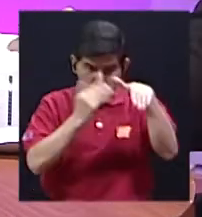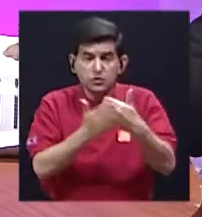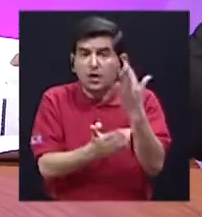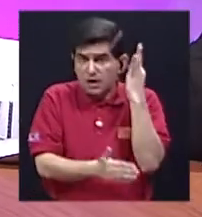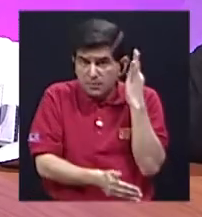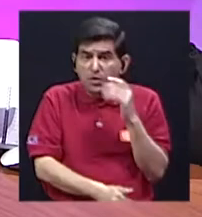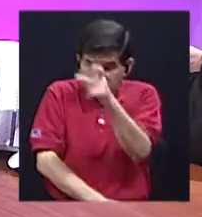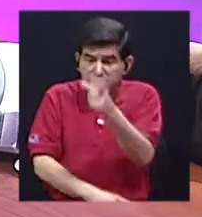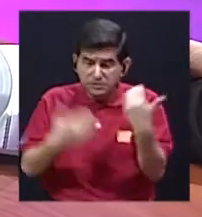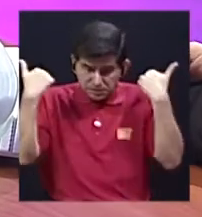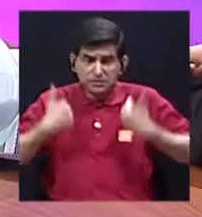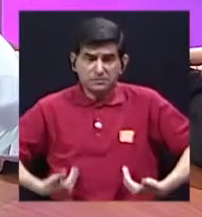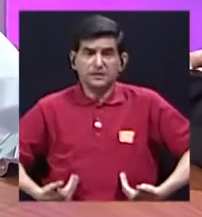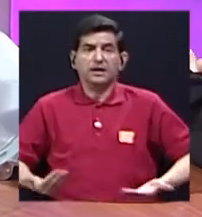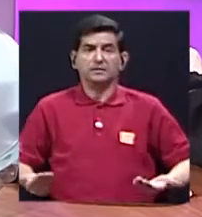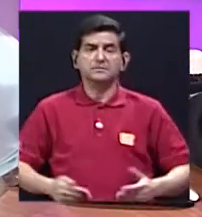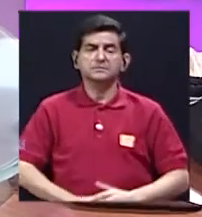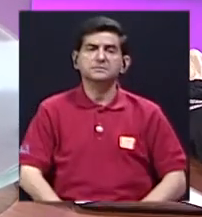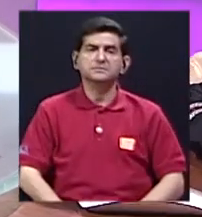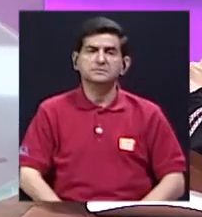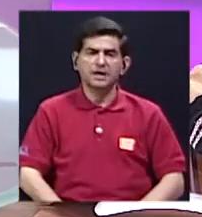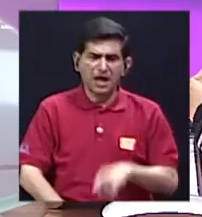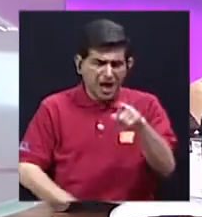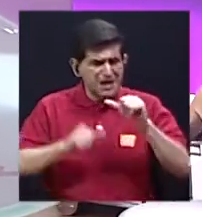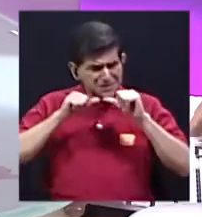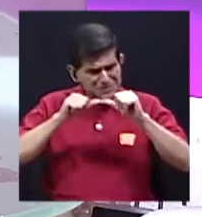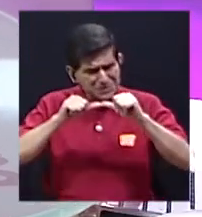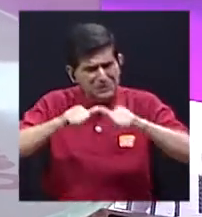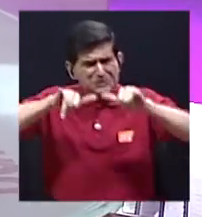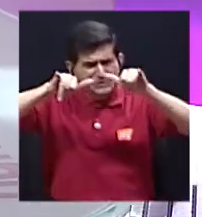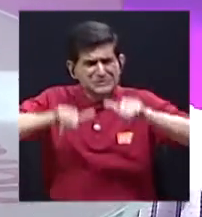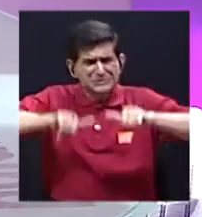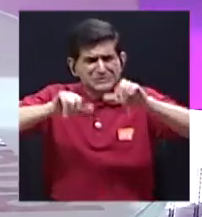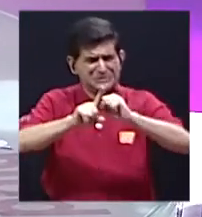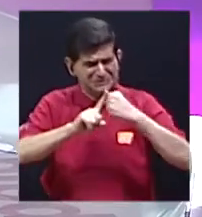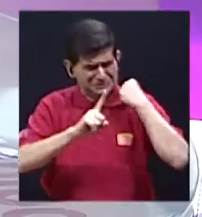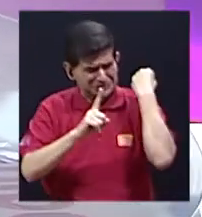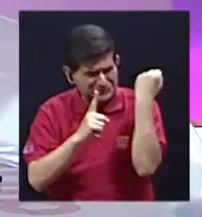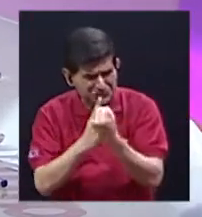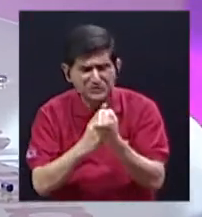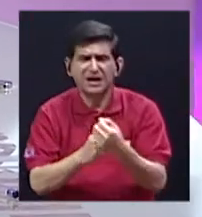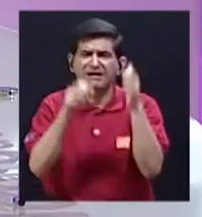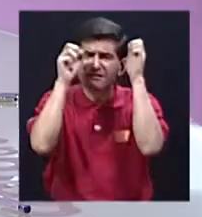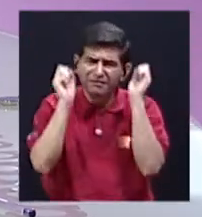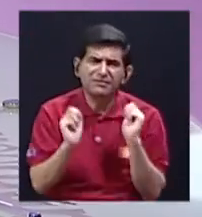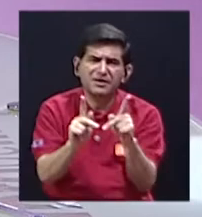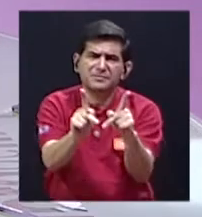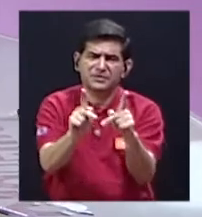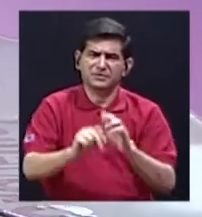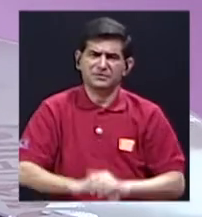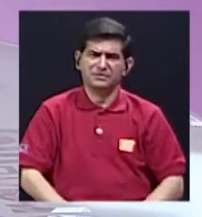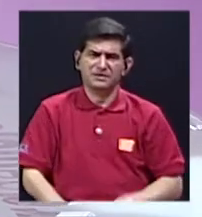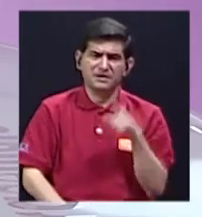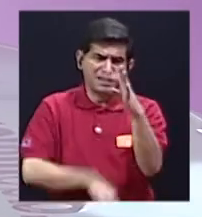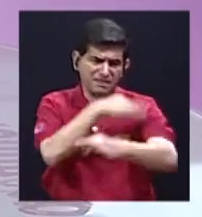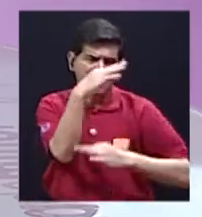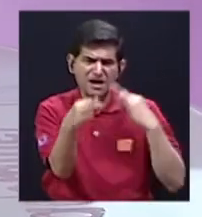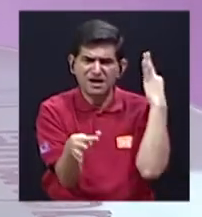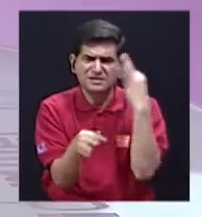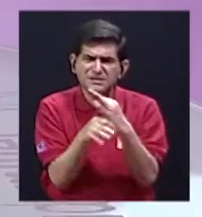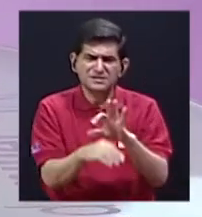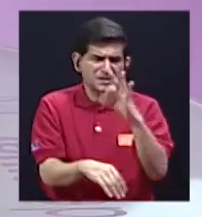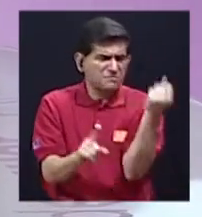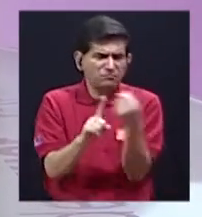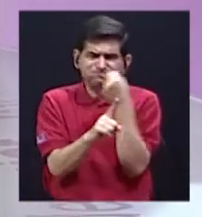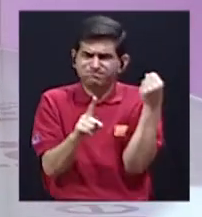mujeres eso se sigue manteniendo en la sociedad y permite estas estas